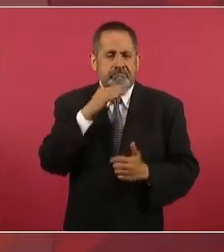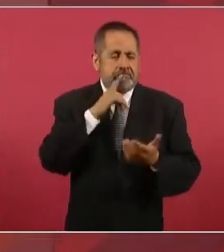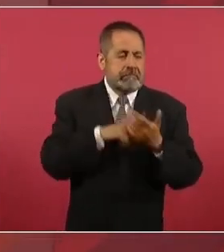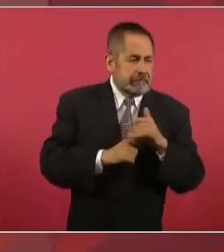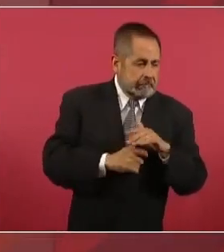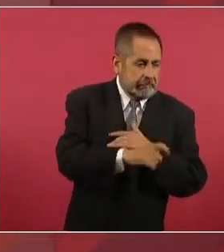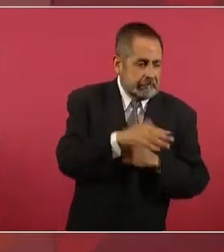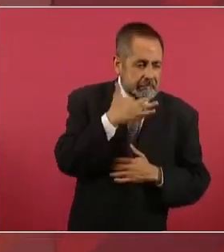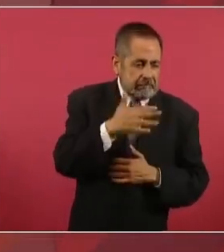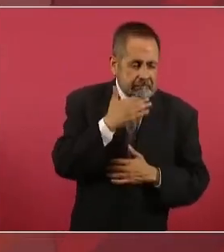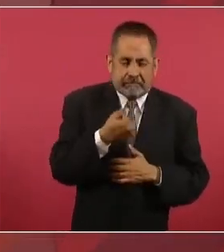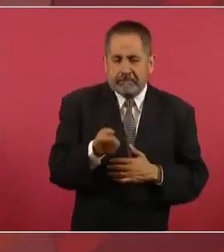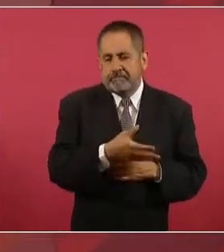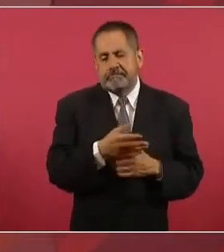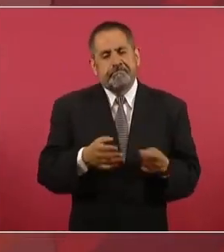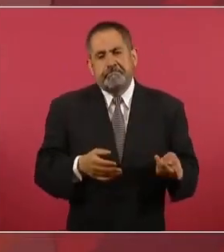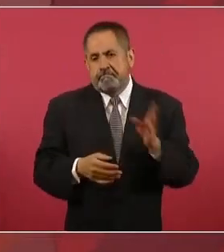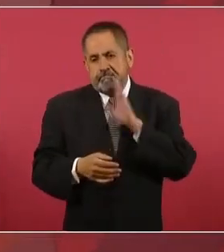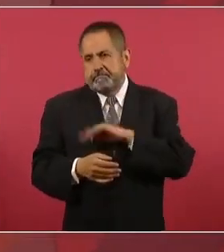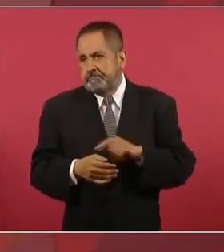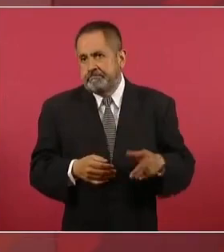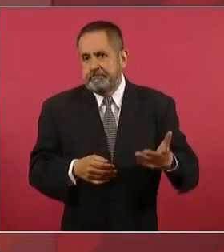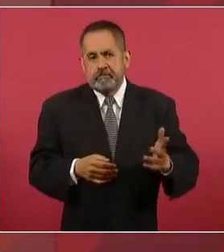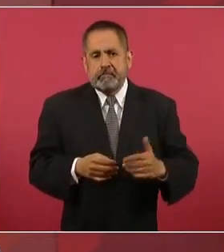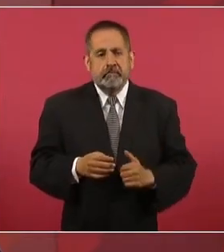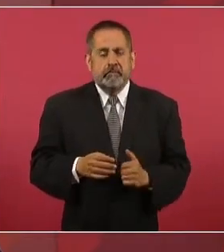chanchullo, para